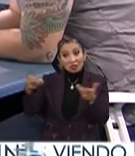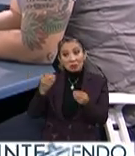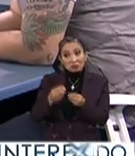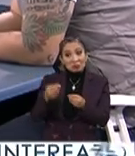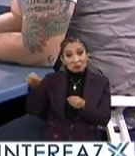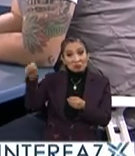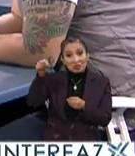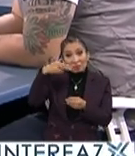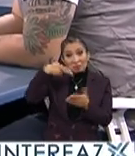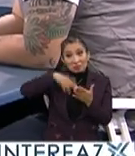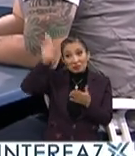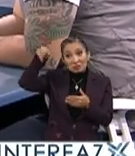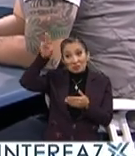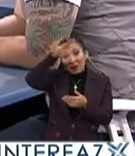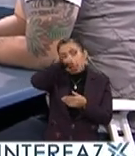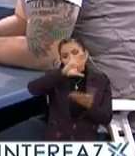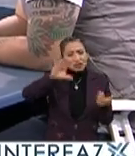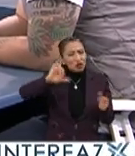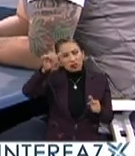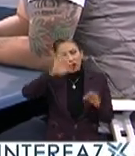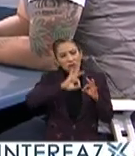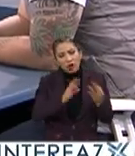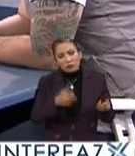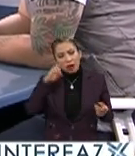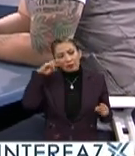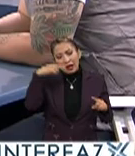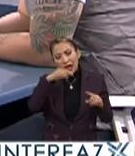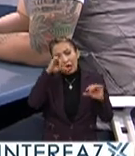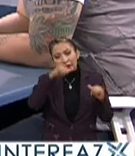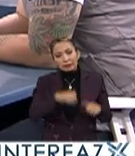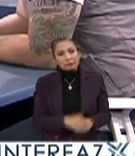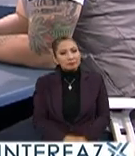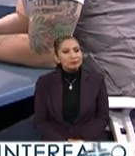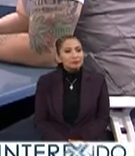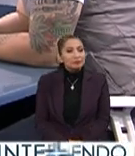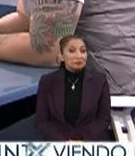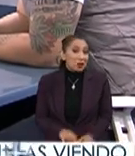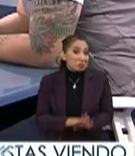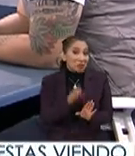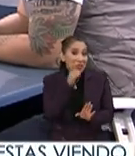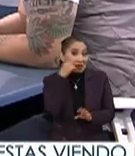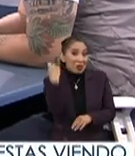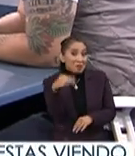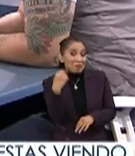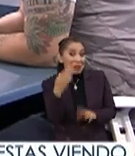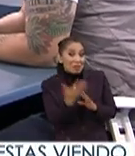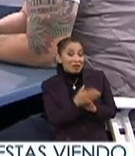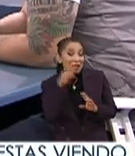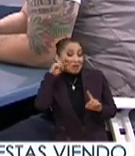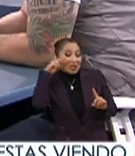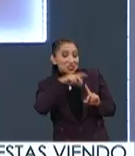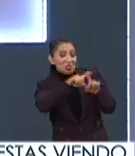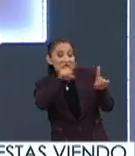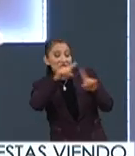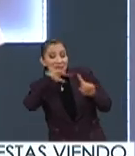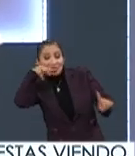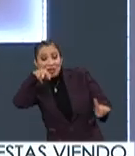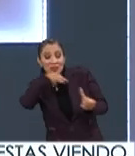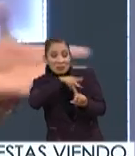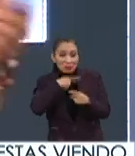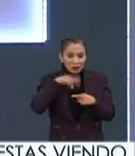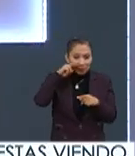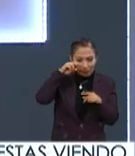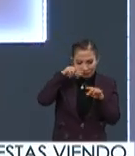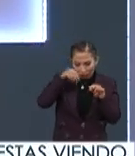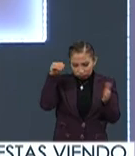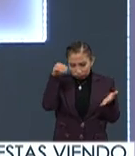bastantes pinturas callejeras, en fin, es otra forma de ver el arte, ¿no? Ahora sí, como el nombre de la sección es una visión alterna, ¿no? La que tiene la persona para